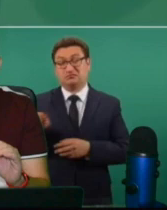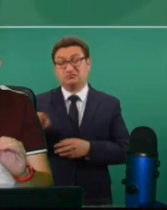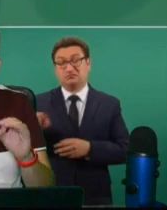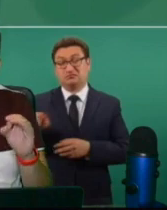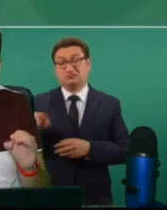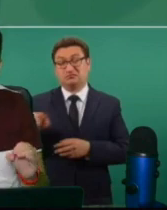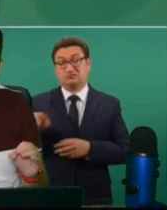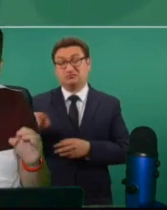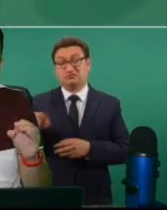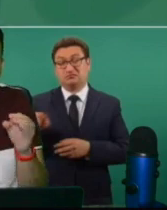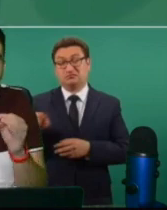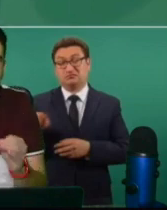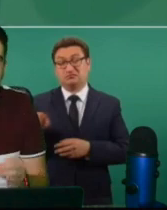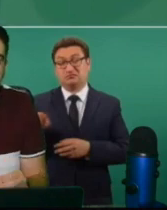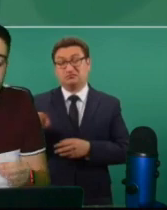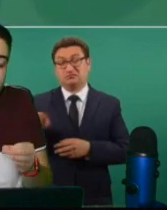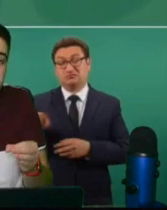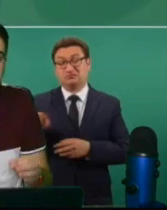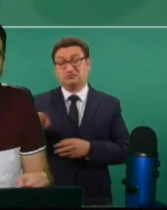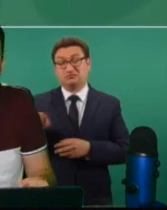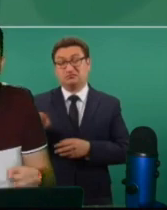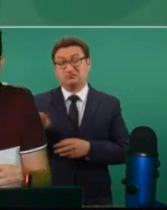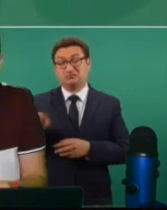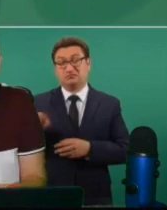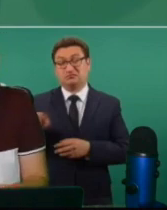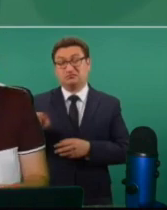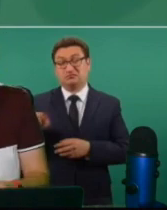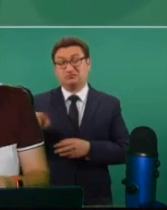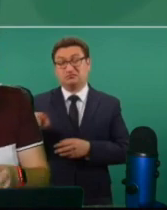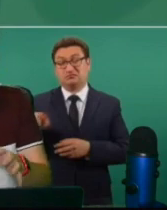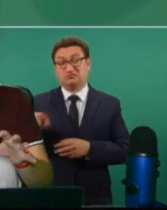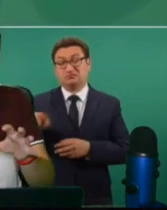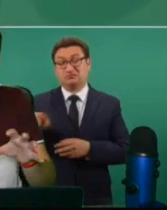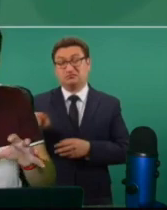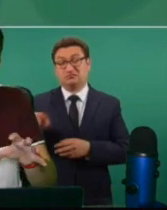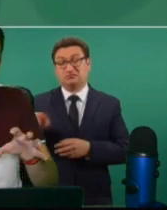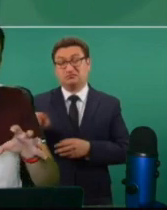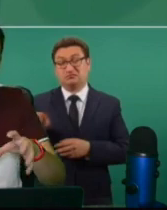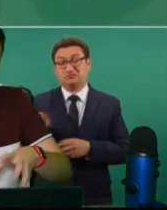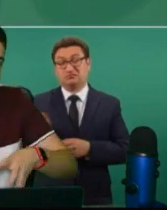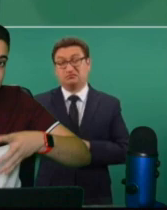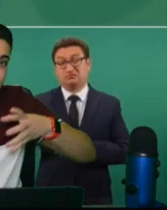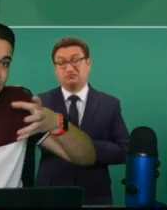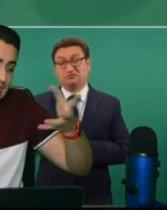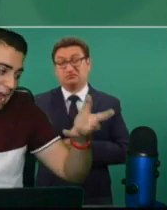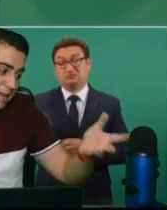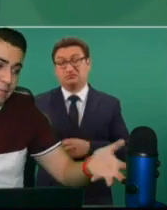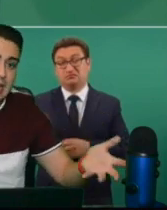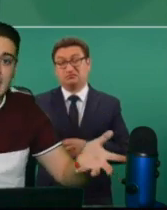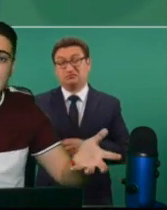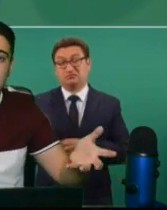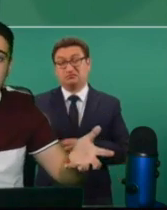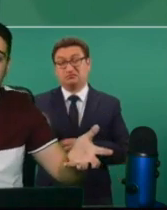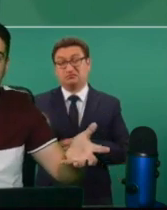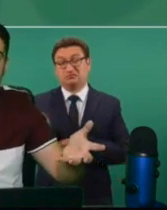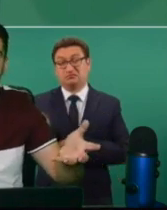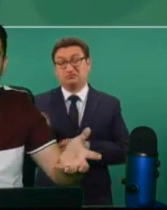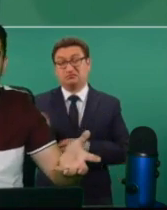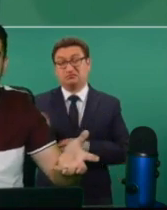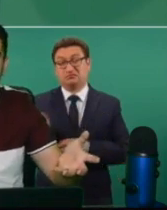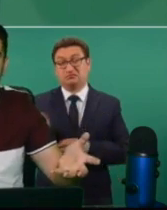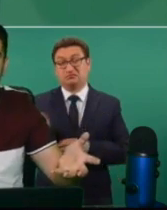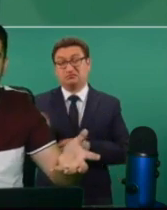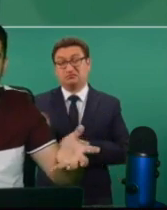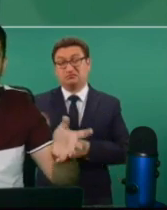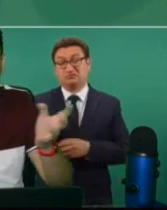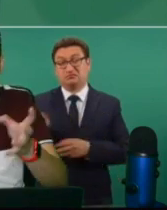presidente. Está diciendo cómo es posible que el Reforma está defendiendo de que pues al candidato de la compra